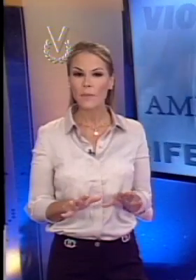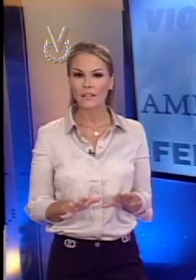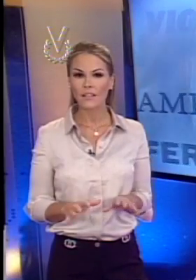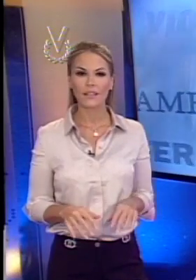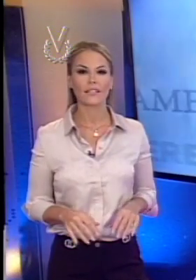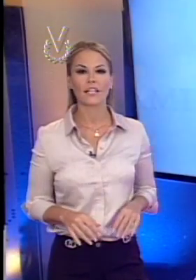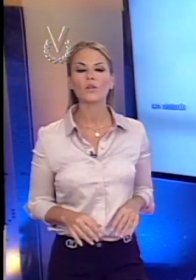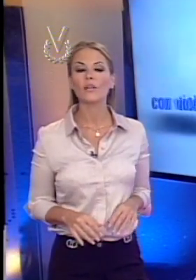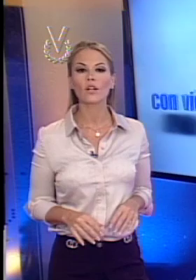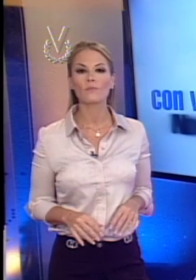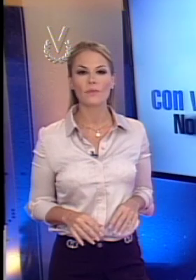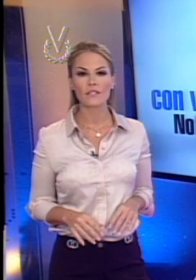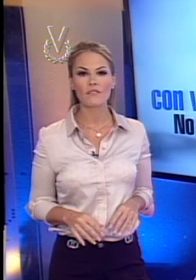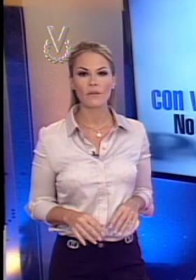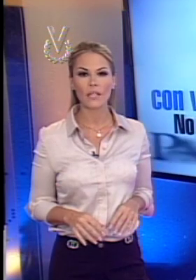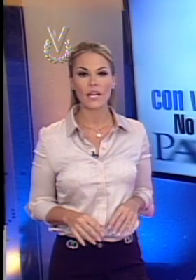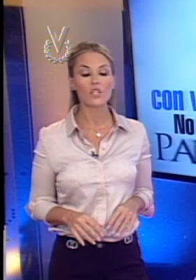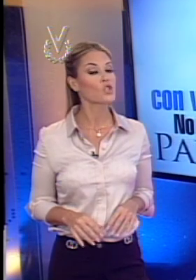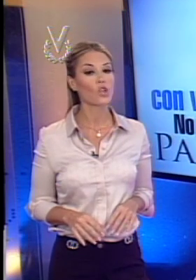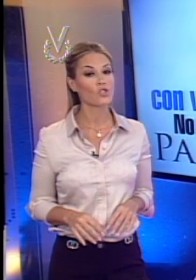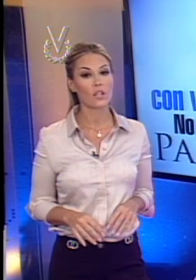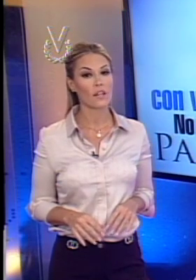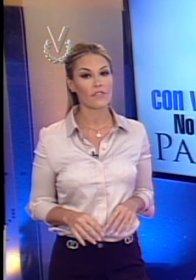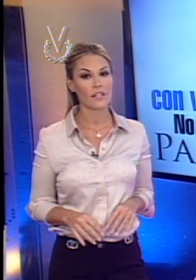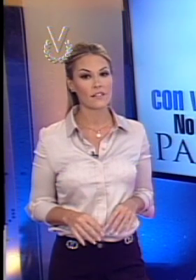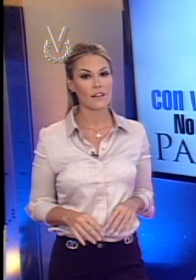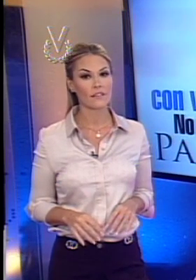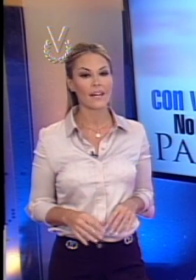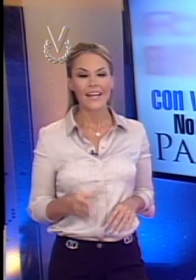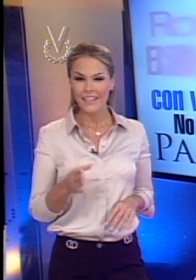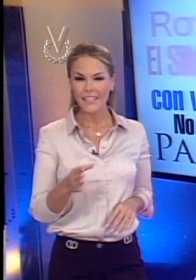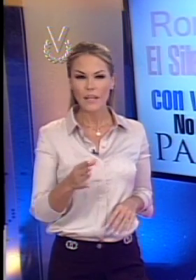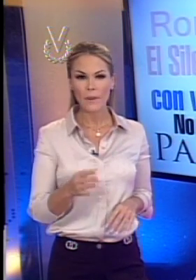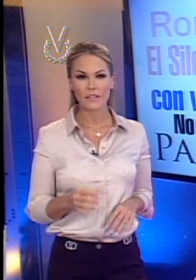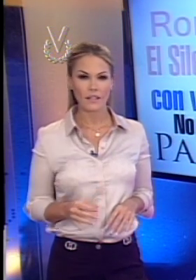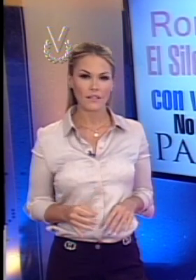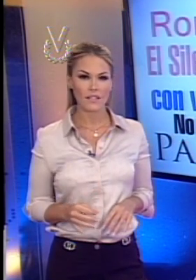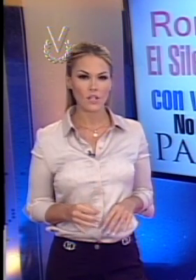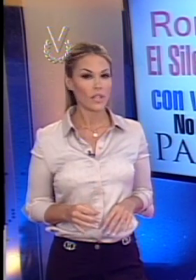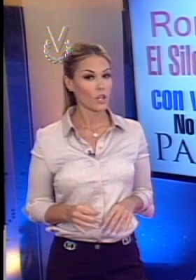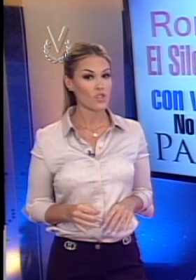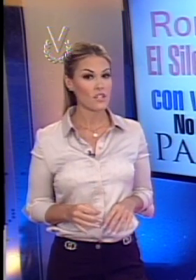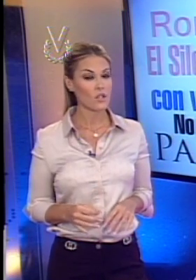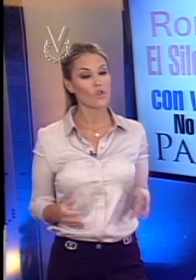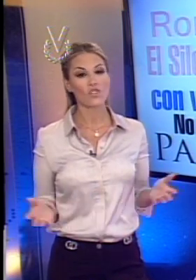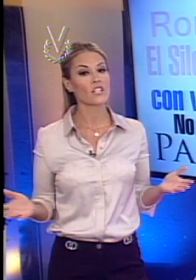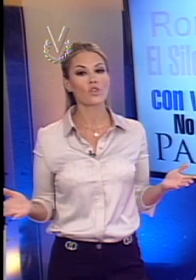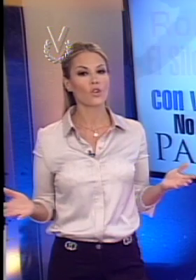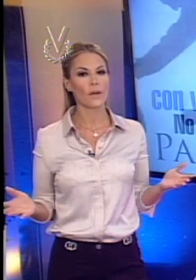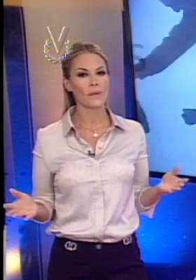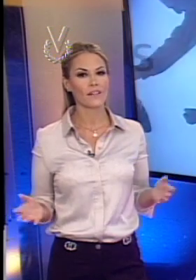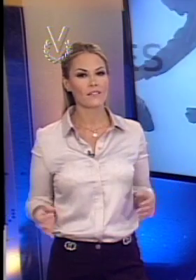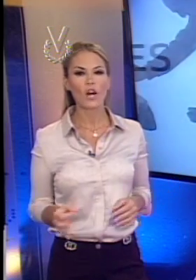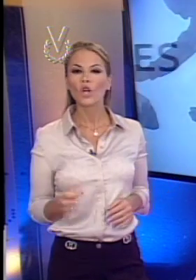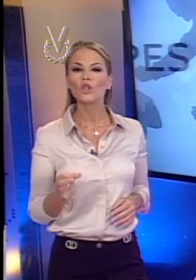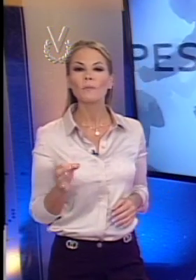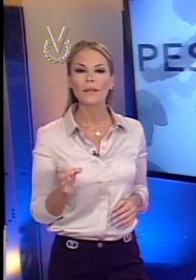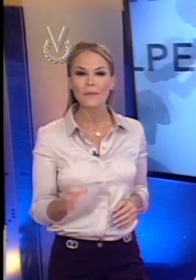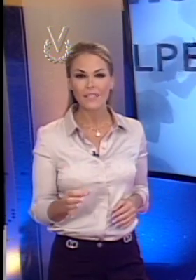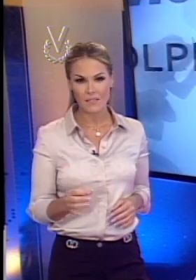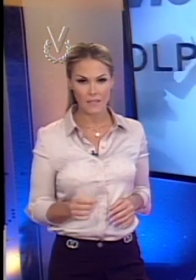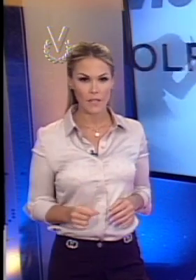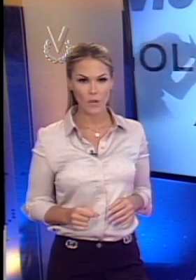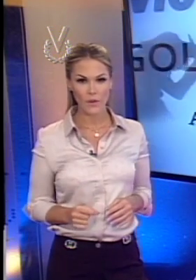De ti depende que el terreno de la convivencia familiar solo sea de felicidad. De ti depende que esté lleno de rosas o sea solo de espinas.